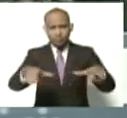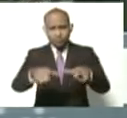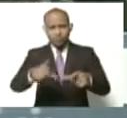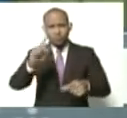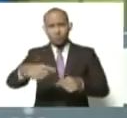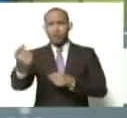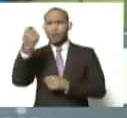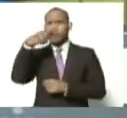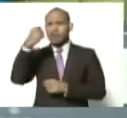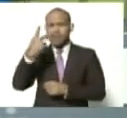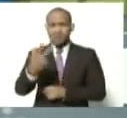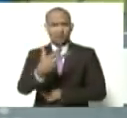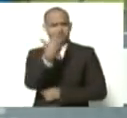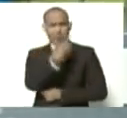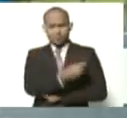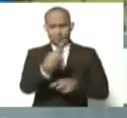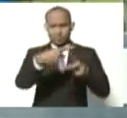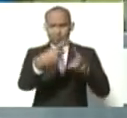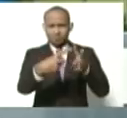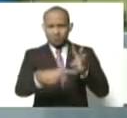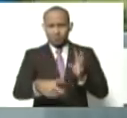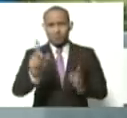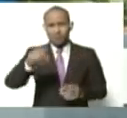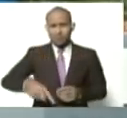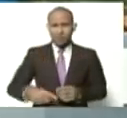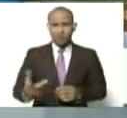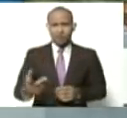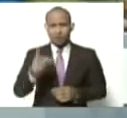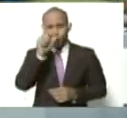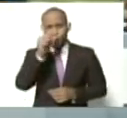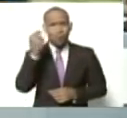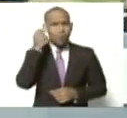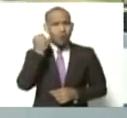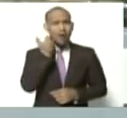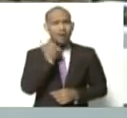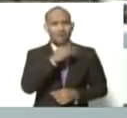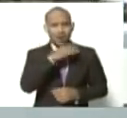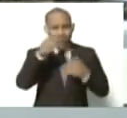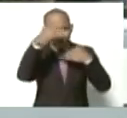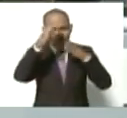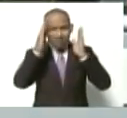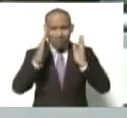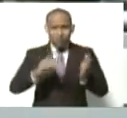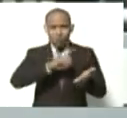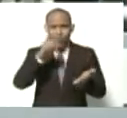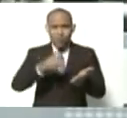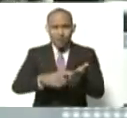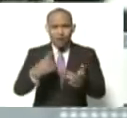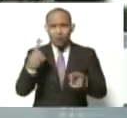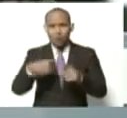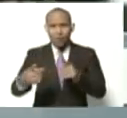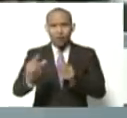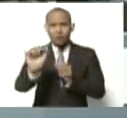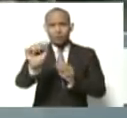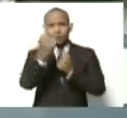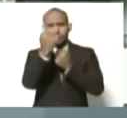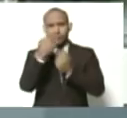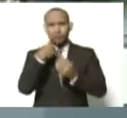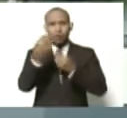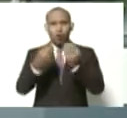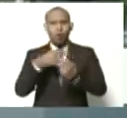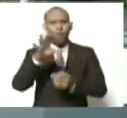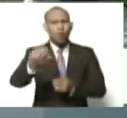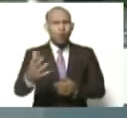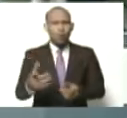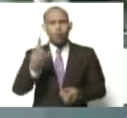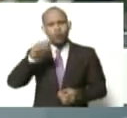insumos, las medicinas, para los pacientes de hemodiálisis, y en general para el